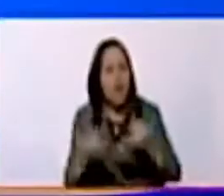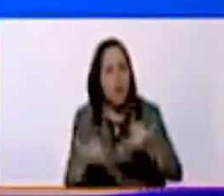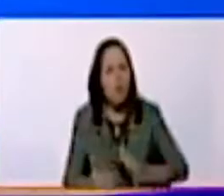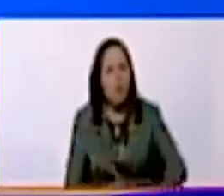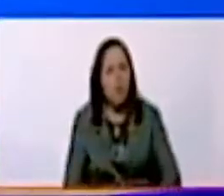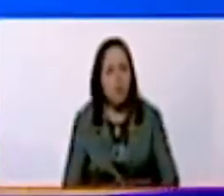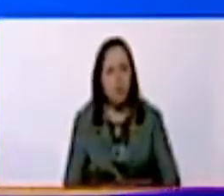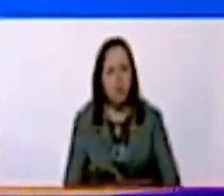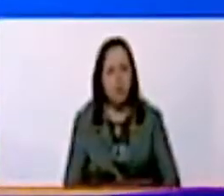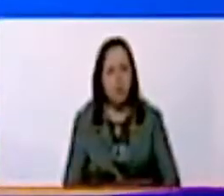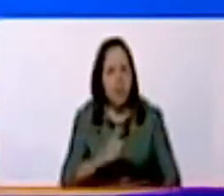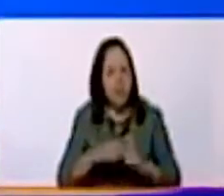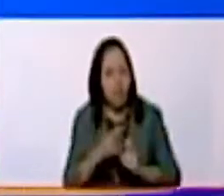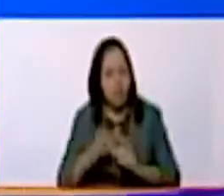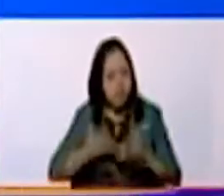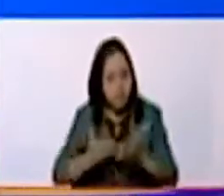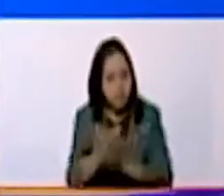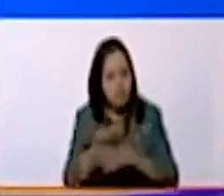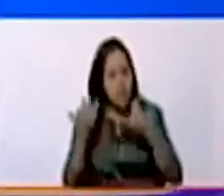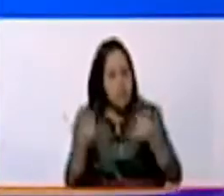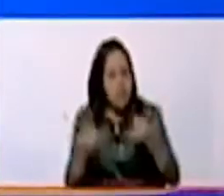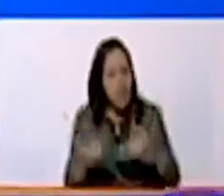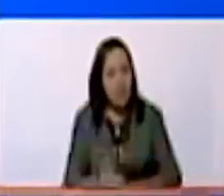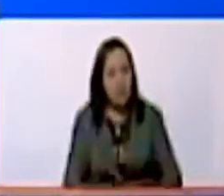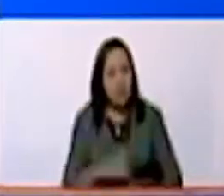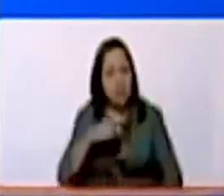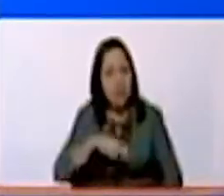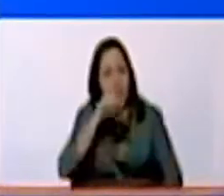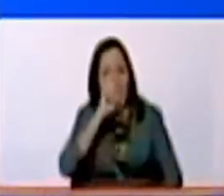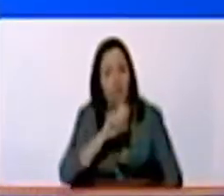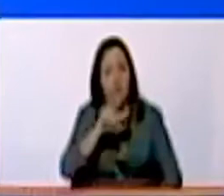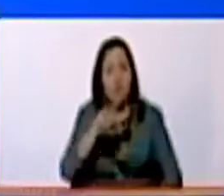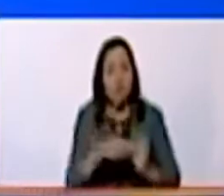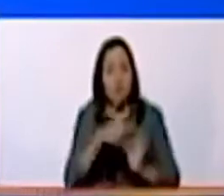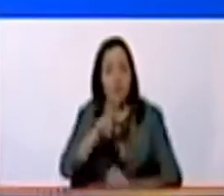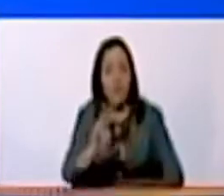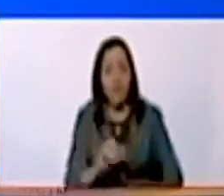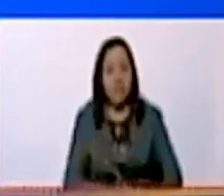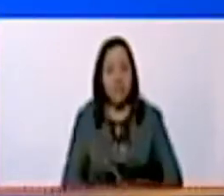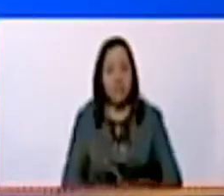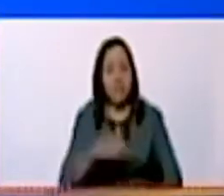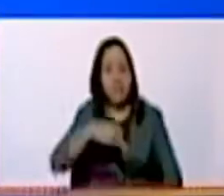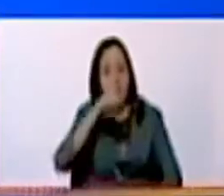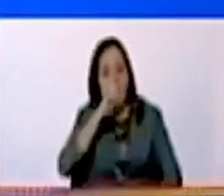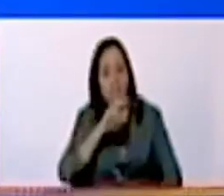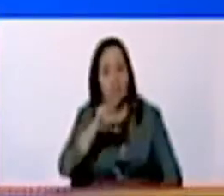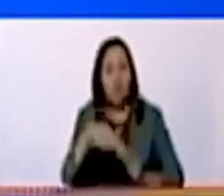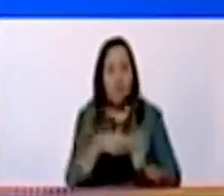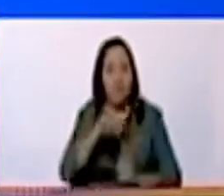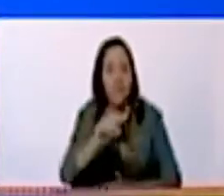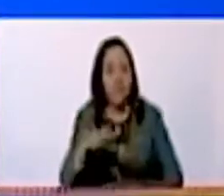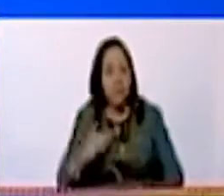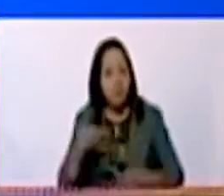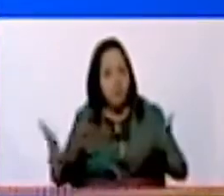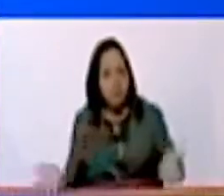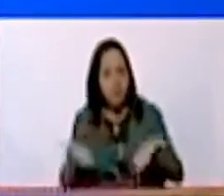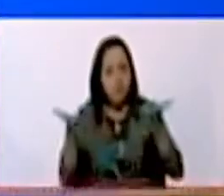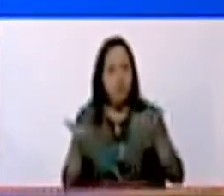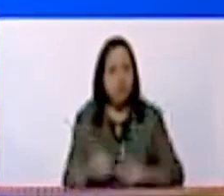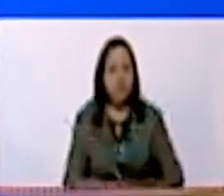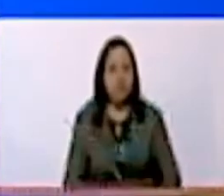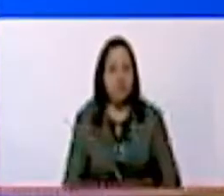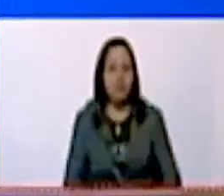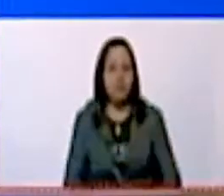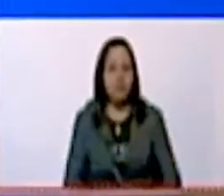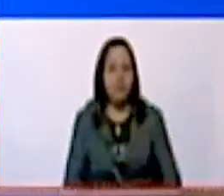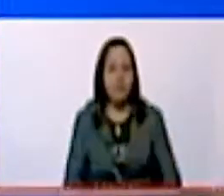Entonces, avancemos ya definitivamente en este año 2020, en este año 2020, avancemos hacia